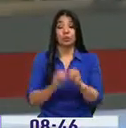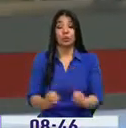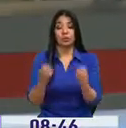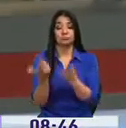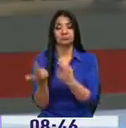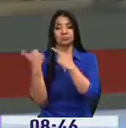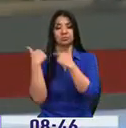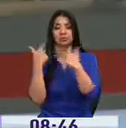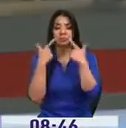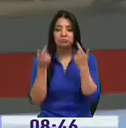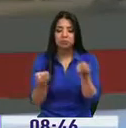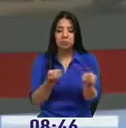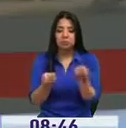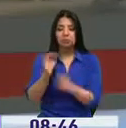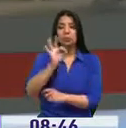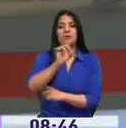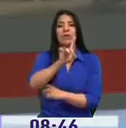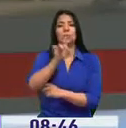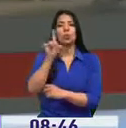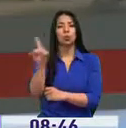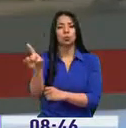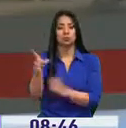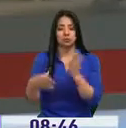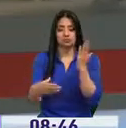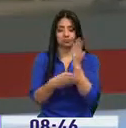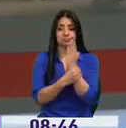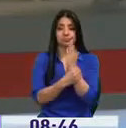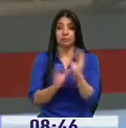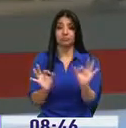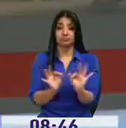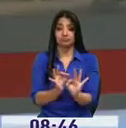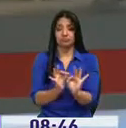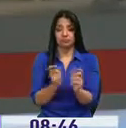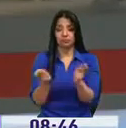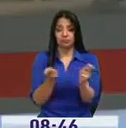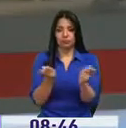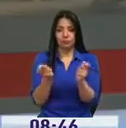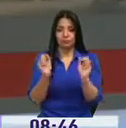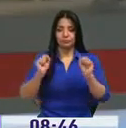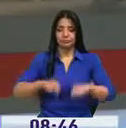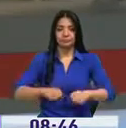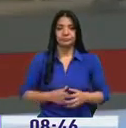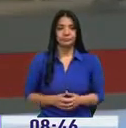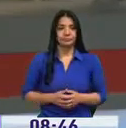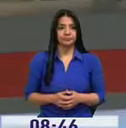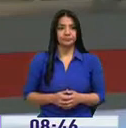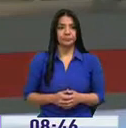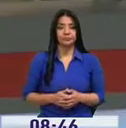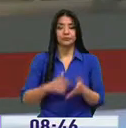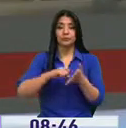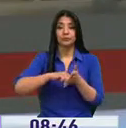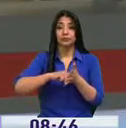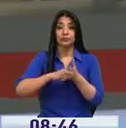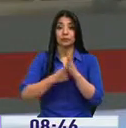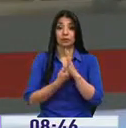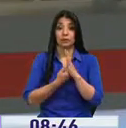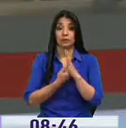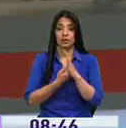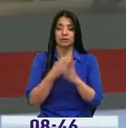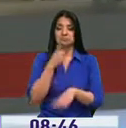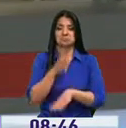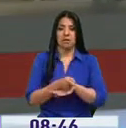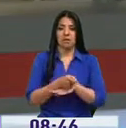ECU 911 a cargo del monitoreo del billete electrónico. Además, desde la Contraloría se demanda la aplicación